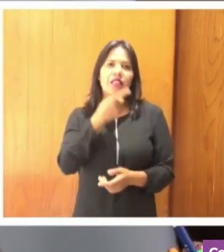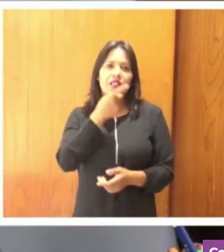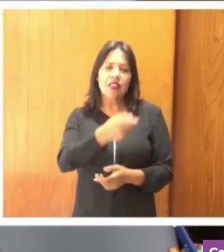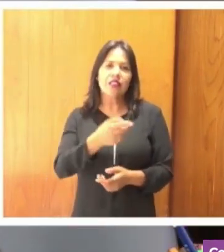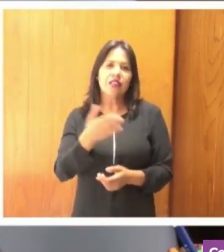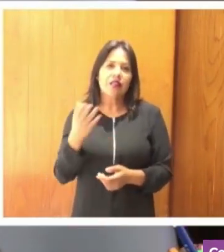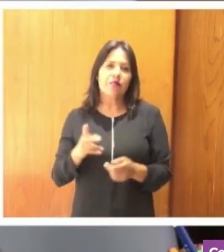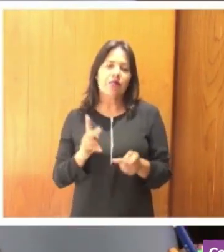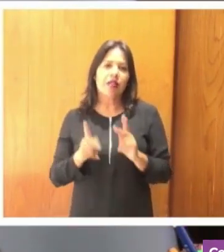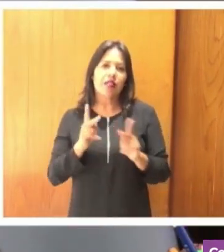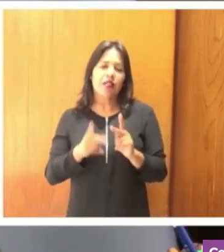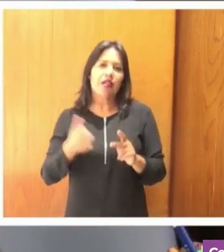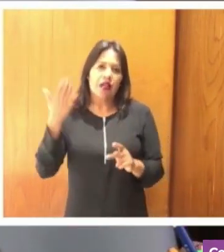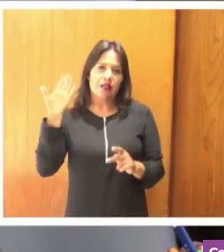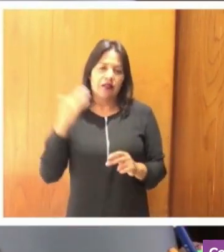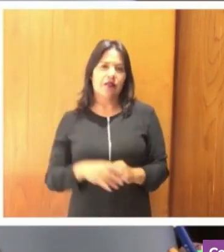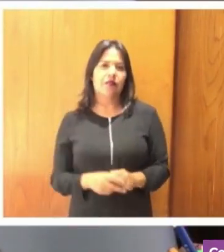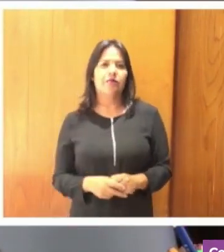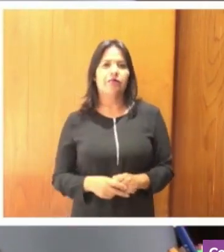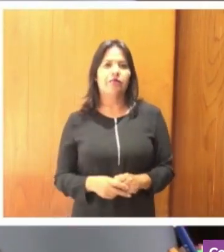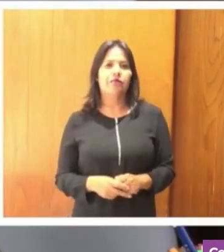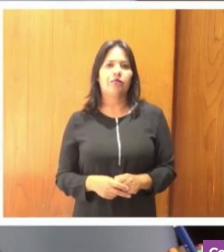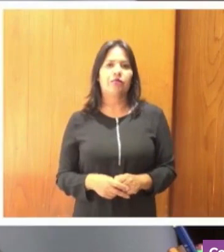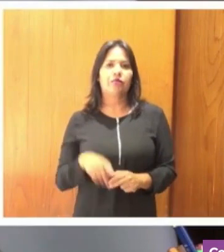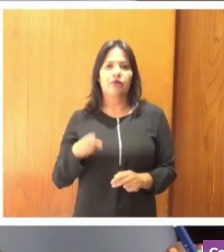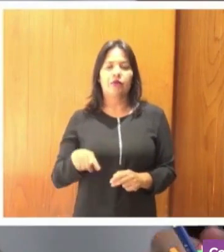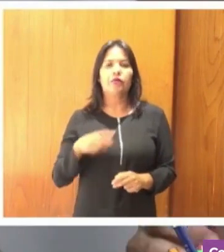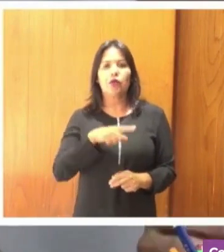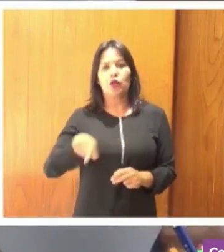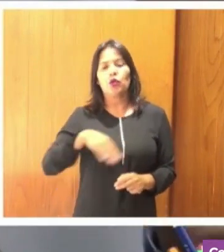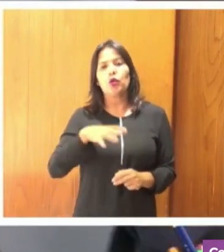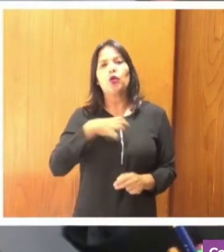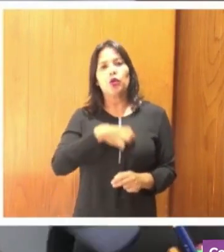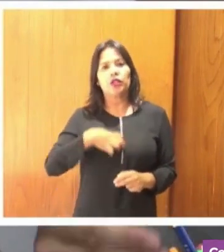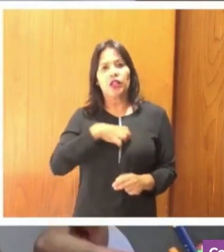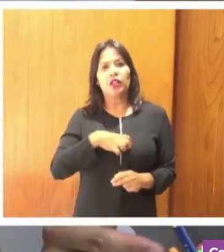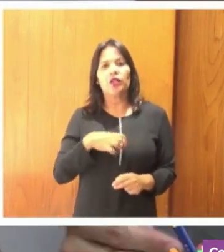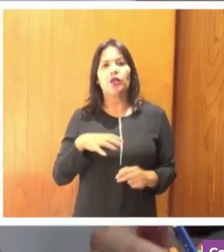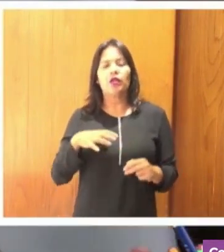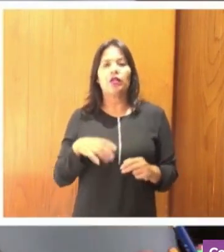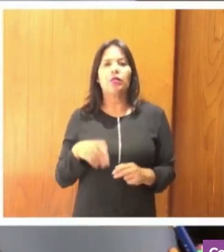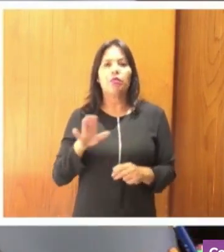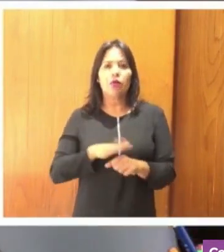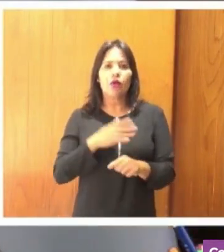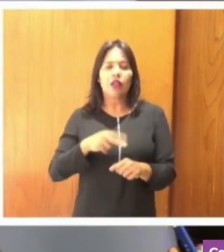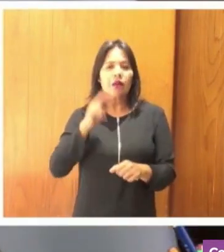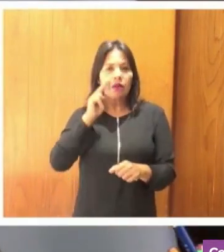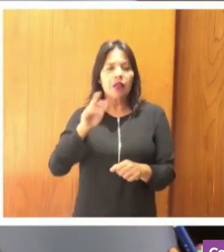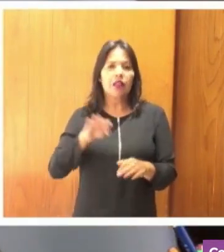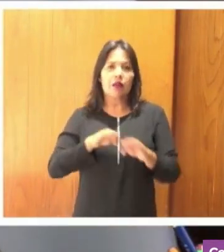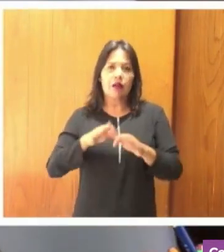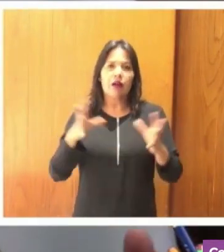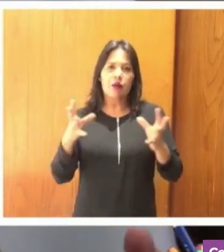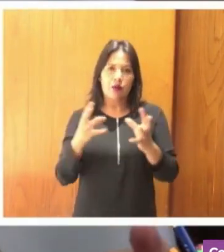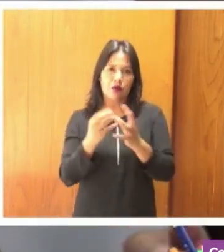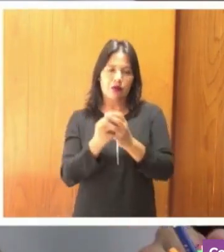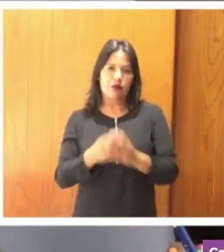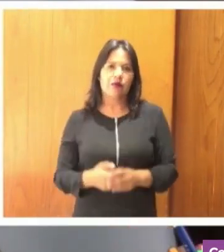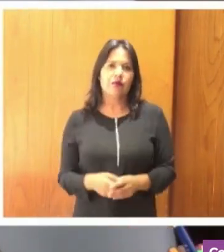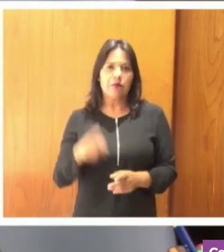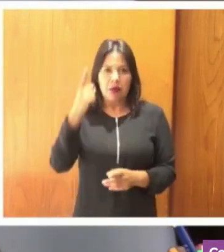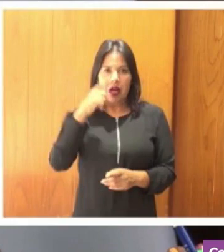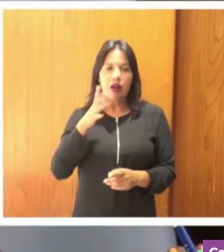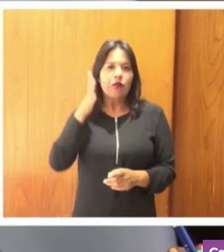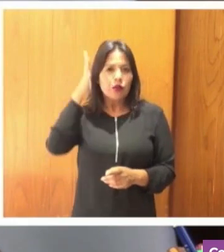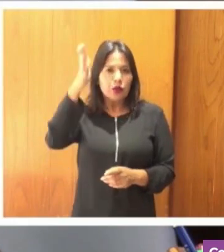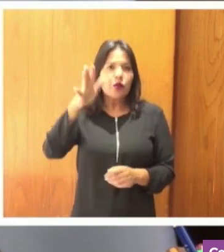proceso electoral, el orgullo y la certidumbre que tenemos todos de que tenemos que empujar el trabajo conjunto para que nos vaya mejor a